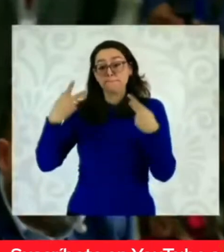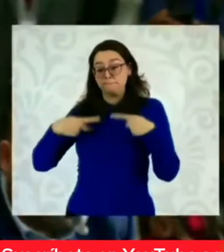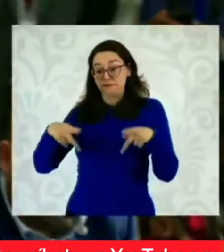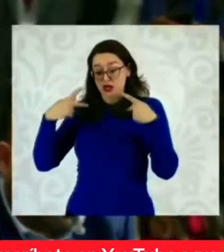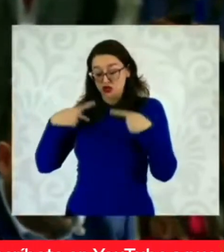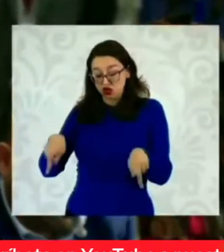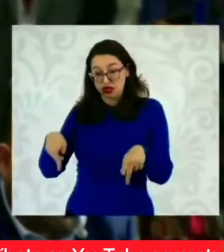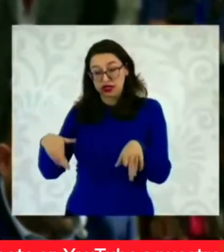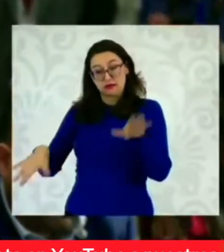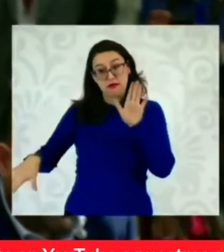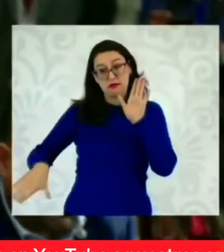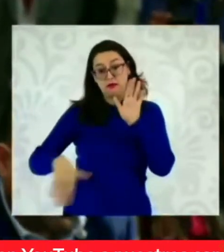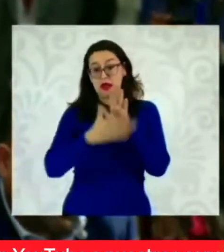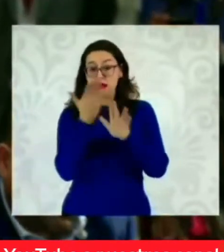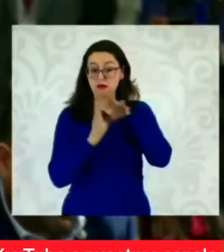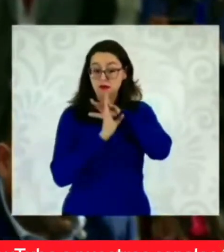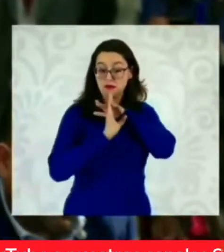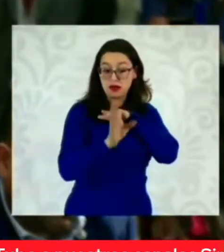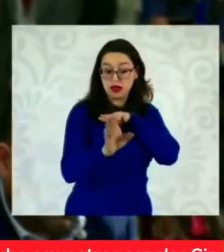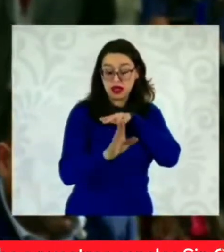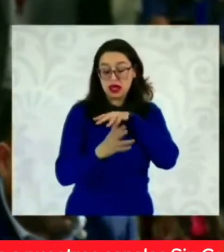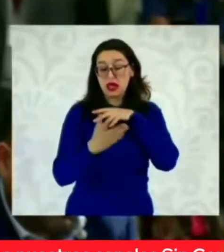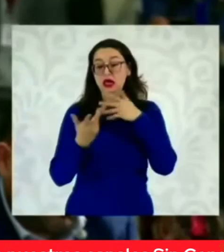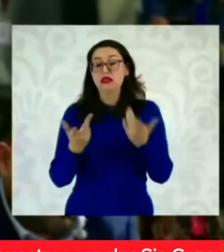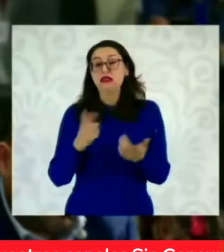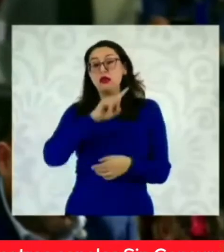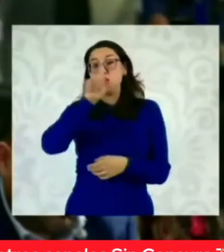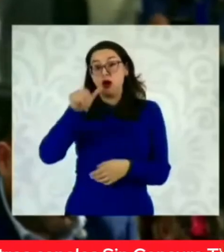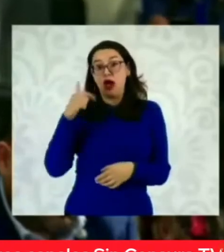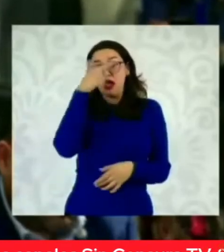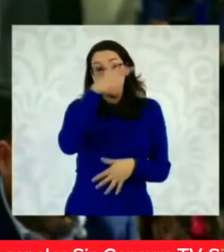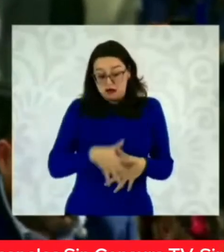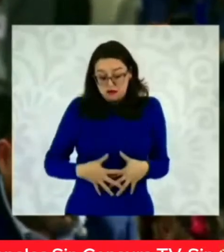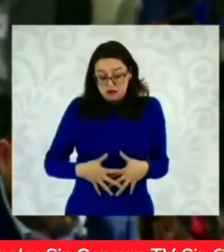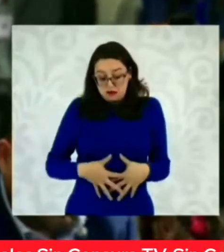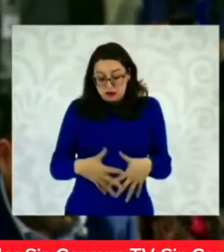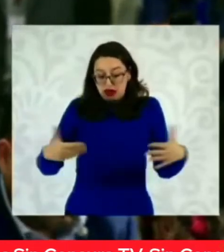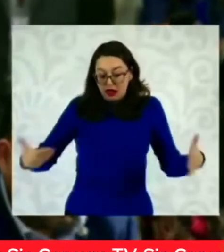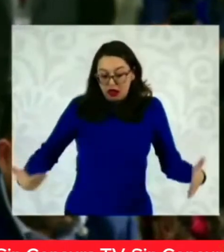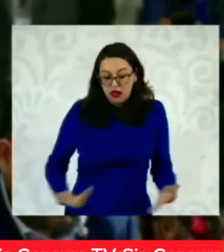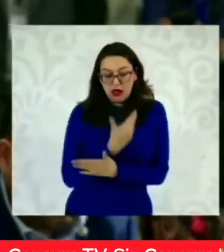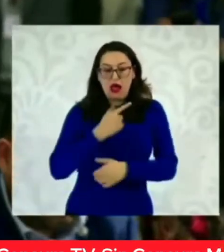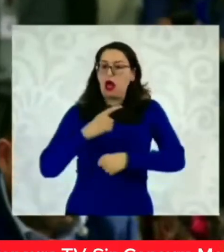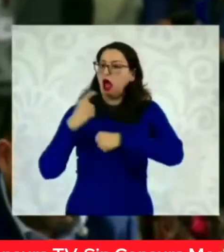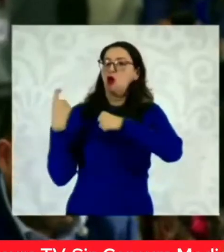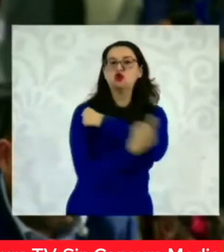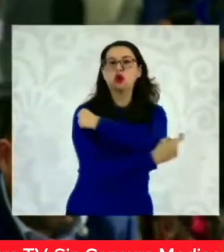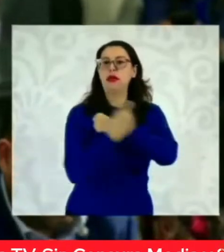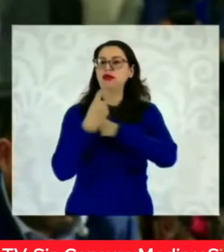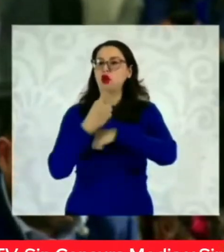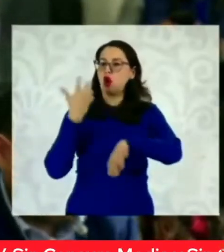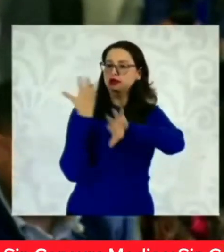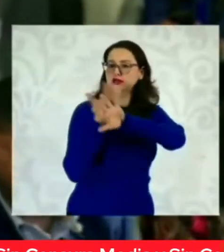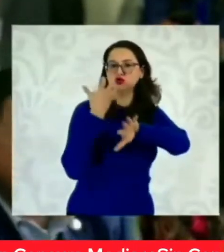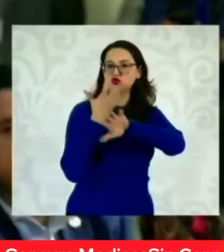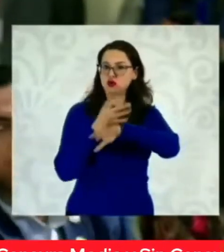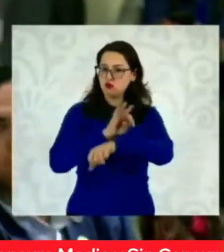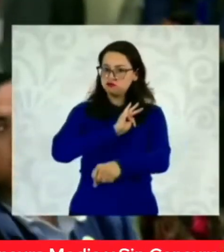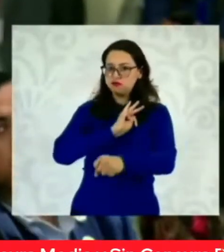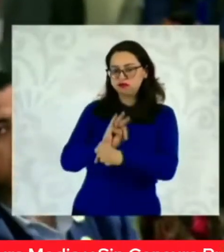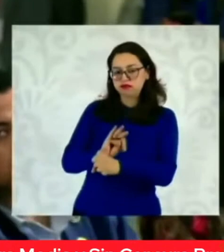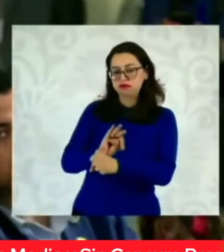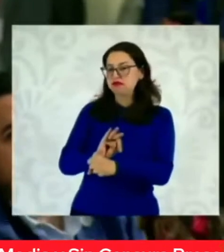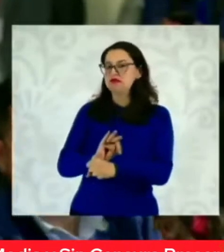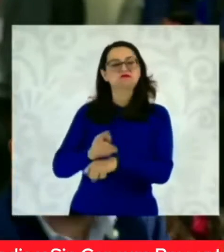la ciudadanía de los bebés nacidos en Estados Unidos de padres, por ejemplo, indocumentados, que afectaría